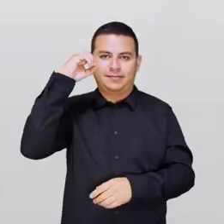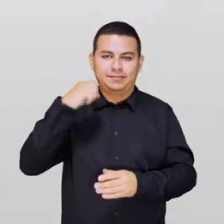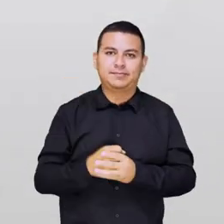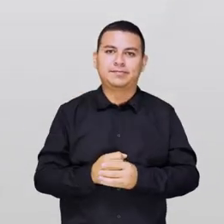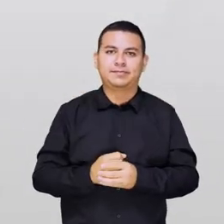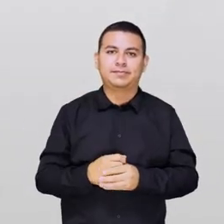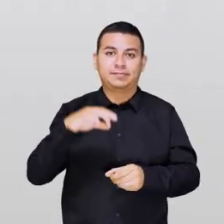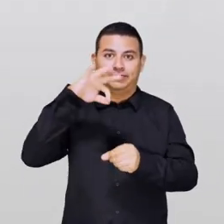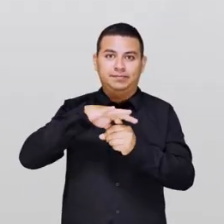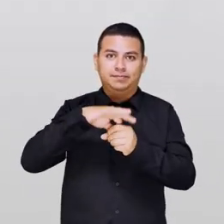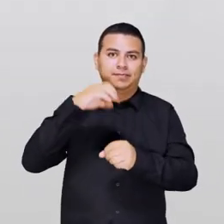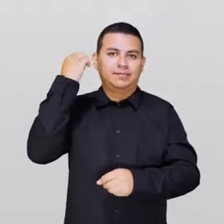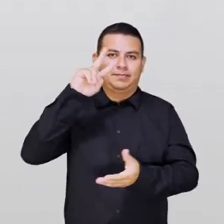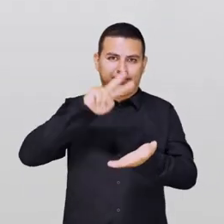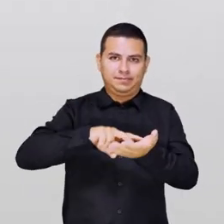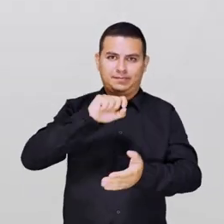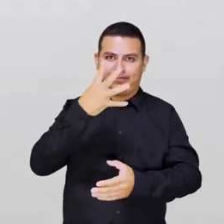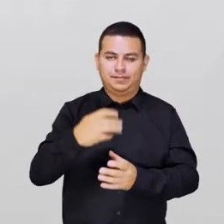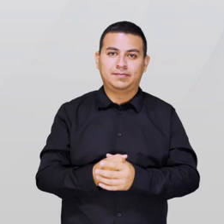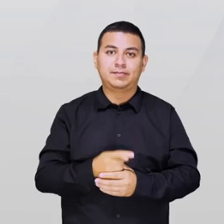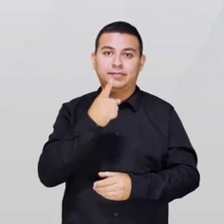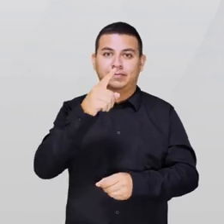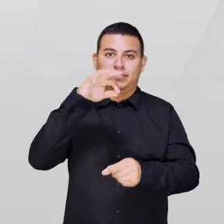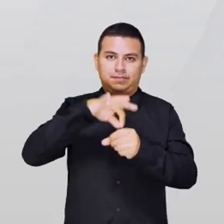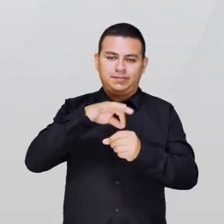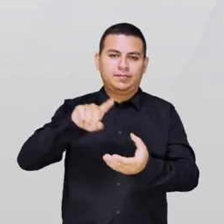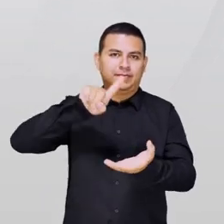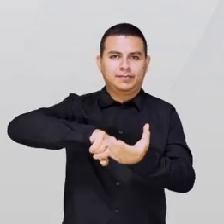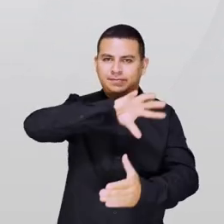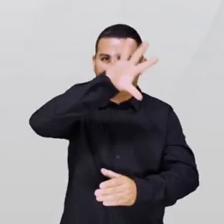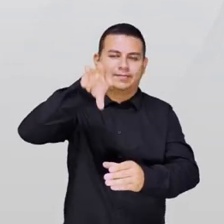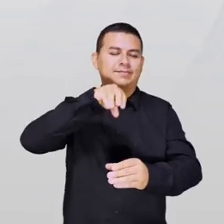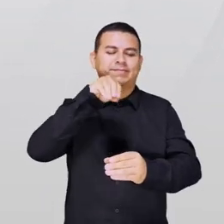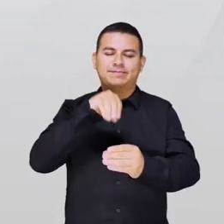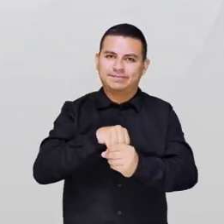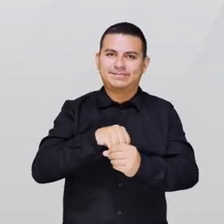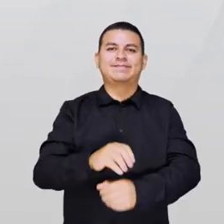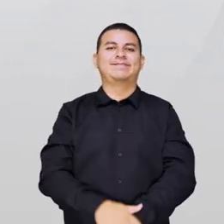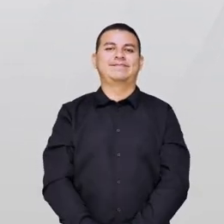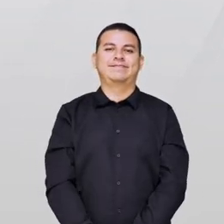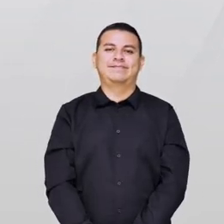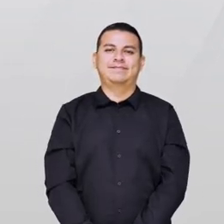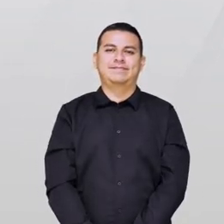Ciudadana de Oaxaca. Elecciones Oaxaca 2024. Tu voto lo puede todo.